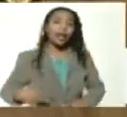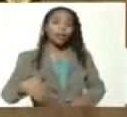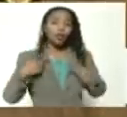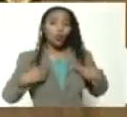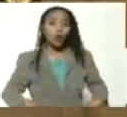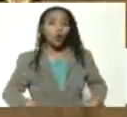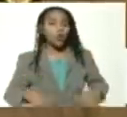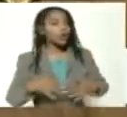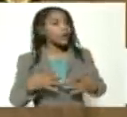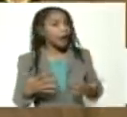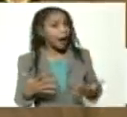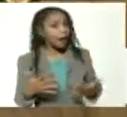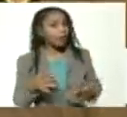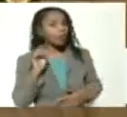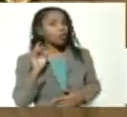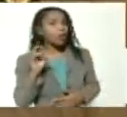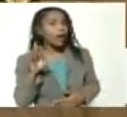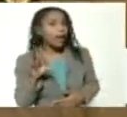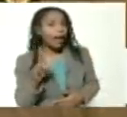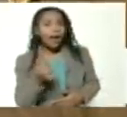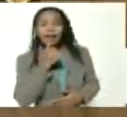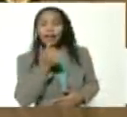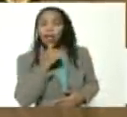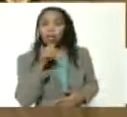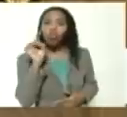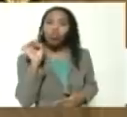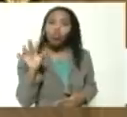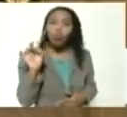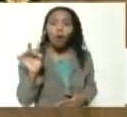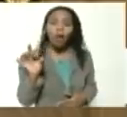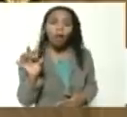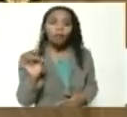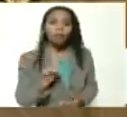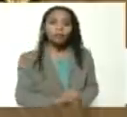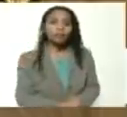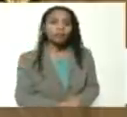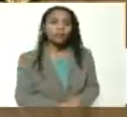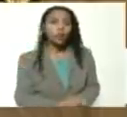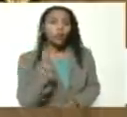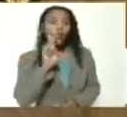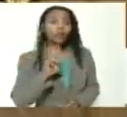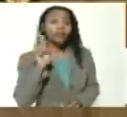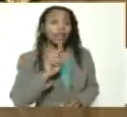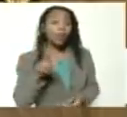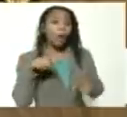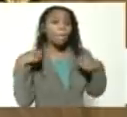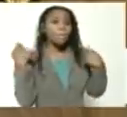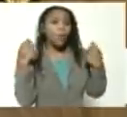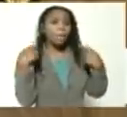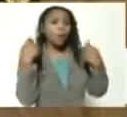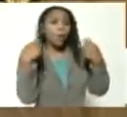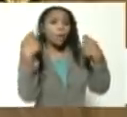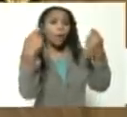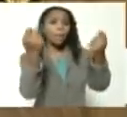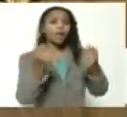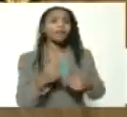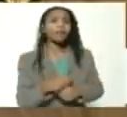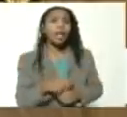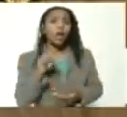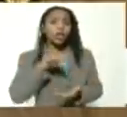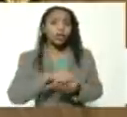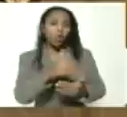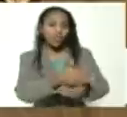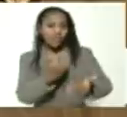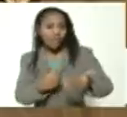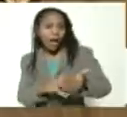es, duélale a quien le duela, utilizando la propaganda de los medios